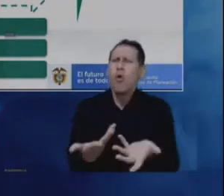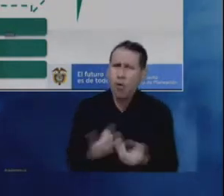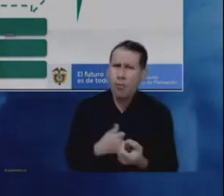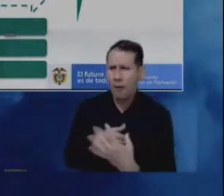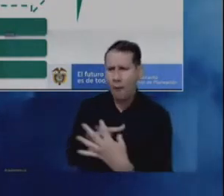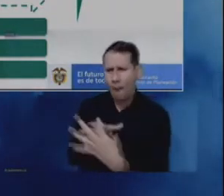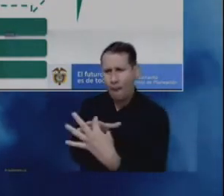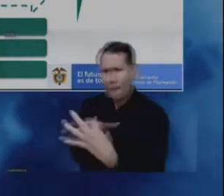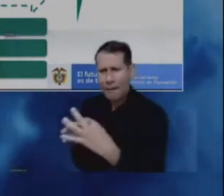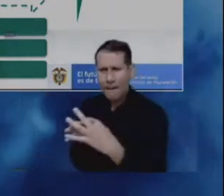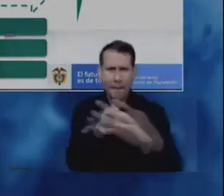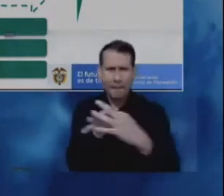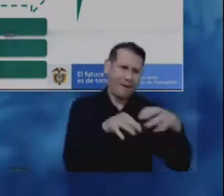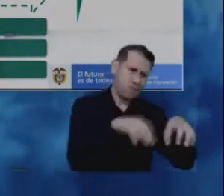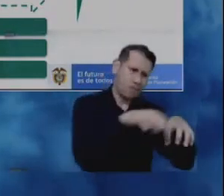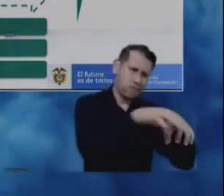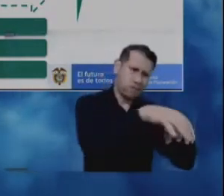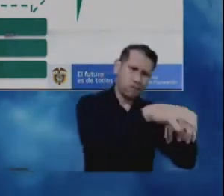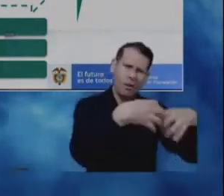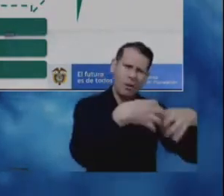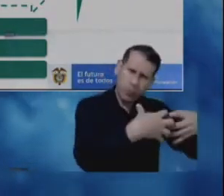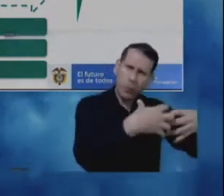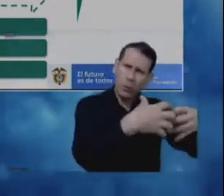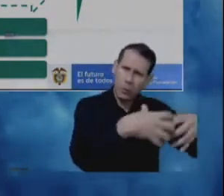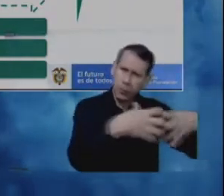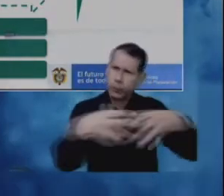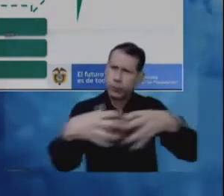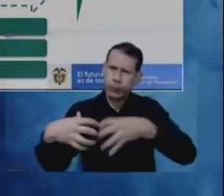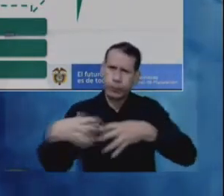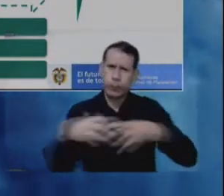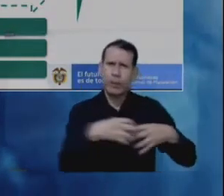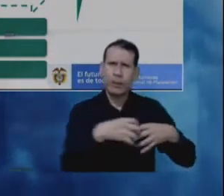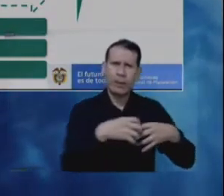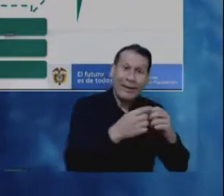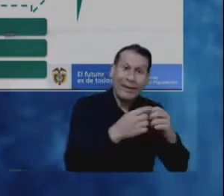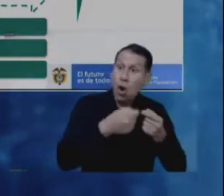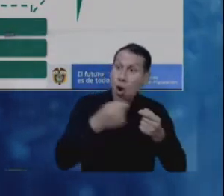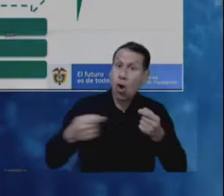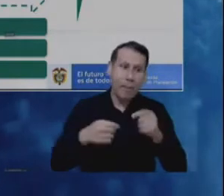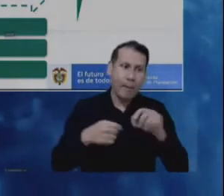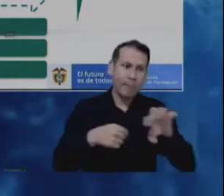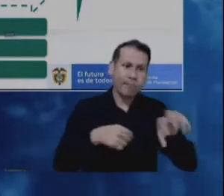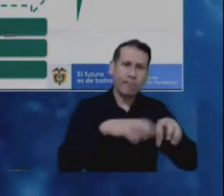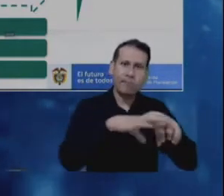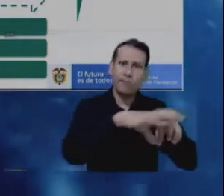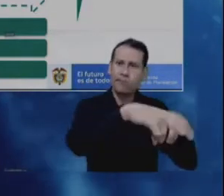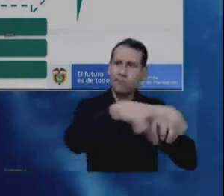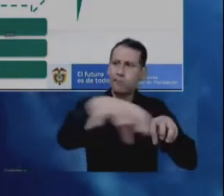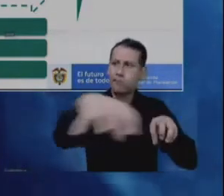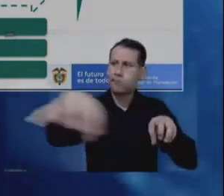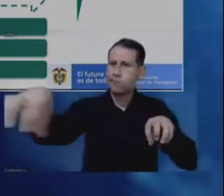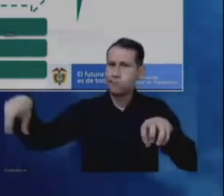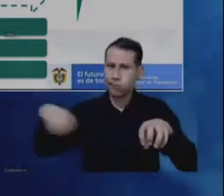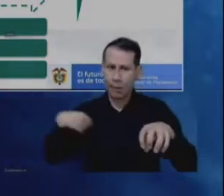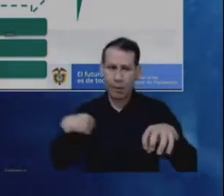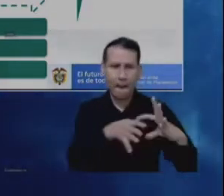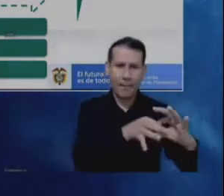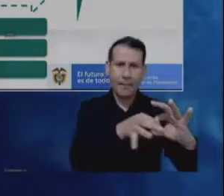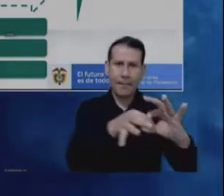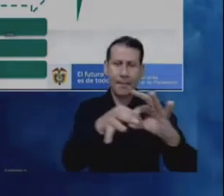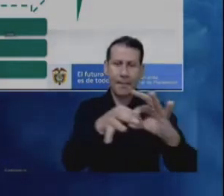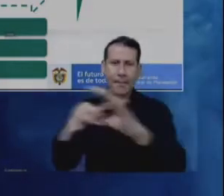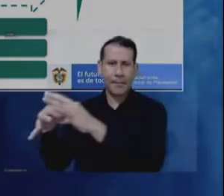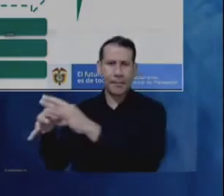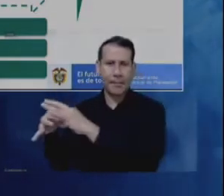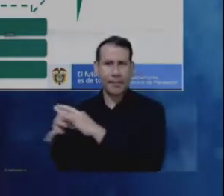todo el resto de sectores productivos, como con todos los sectores de la economía. Entonces creo que eso nos hace, digamos, tener como un gran reto que lo hemos visto claramente, digamos, durante